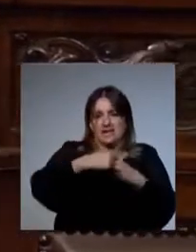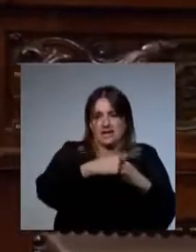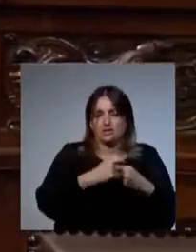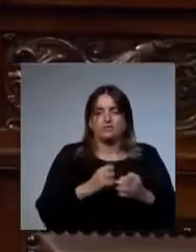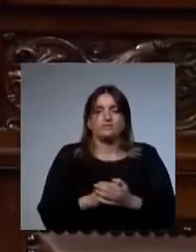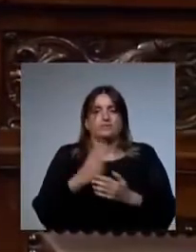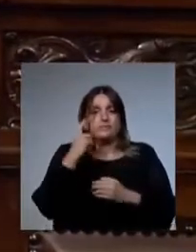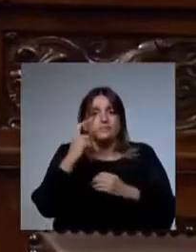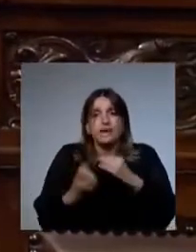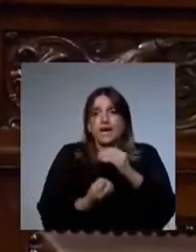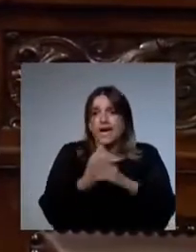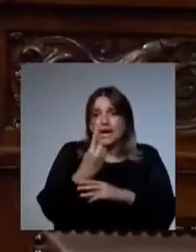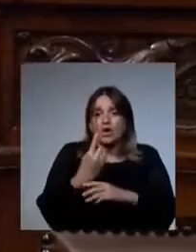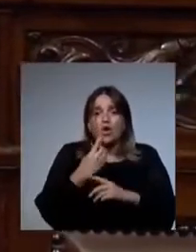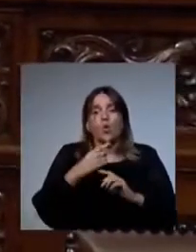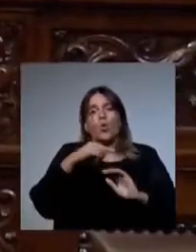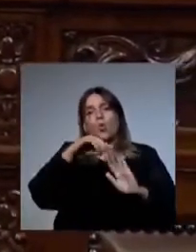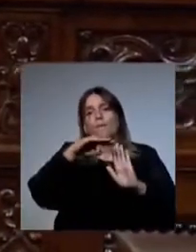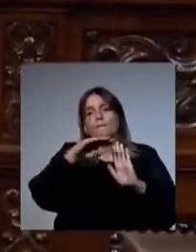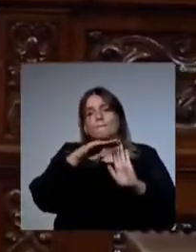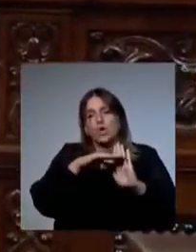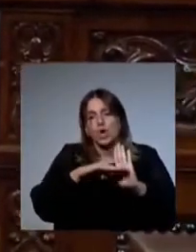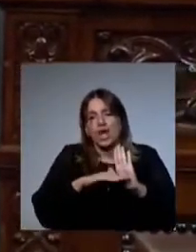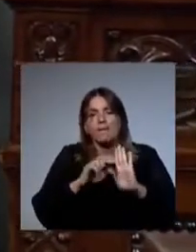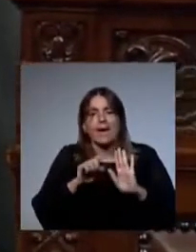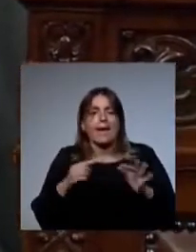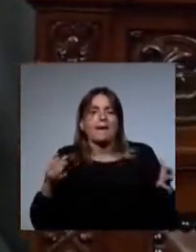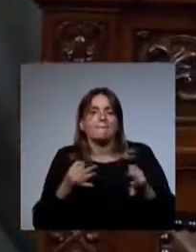Se creó el programa de salud cerebral,